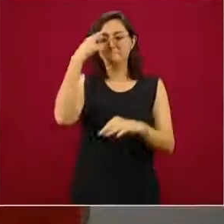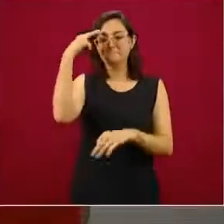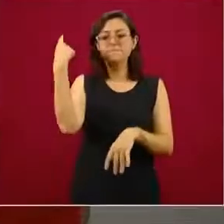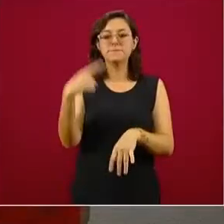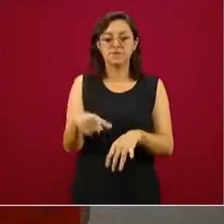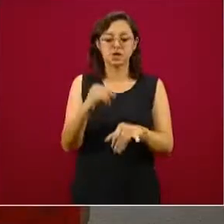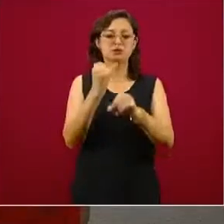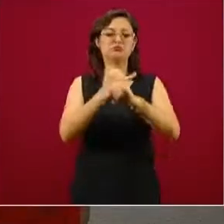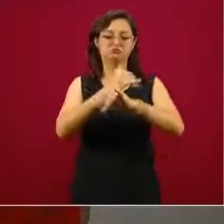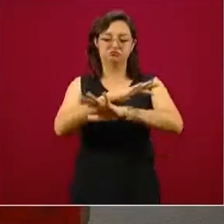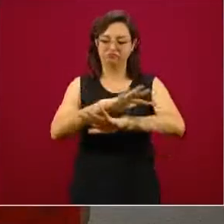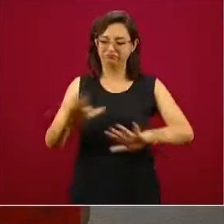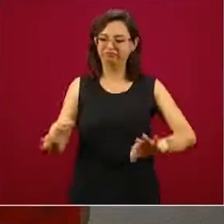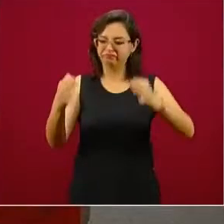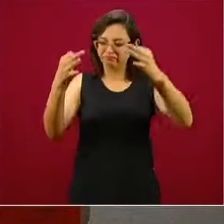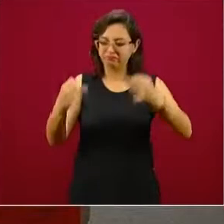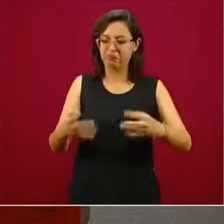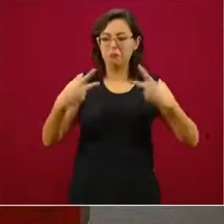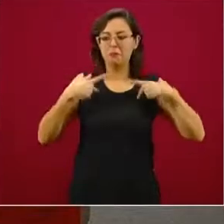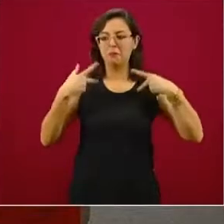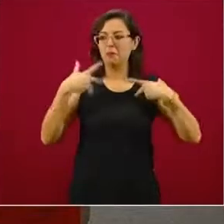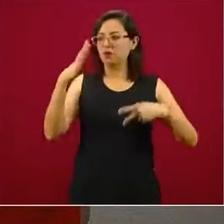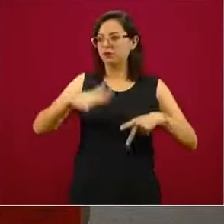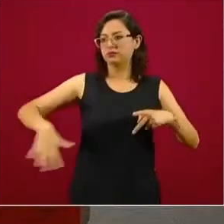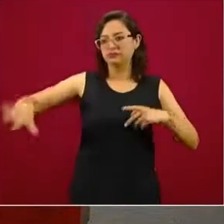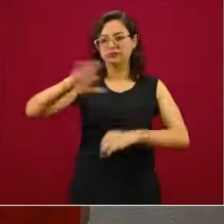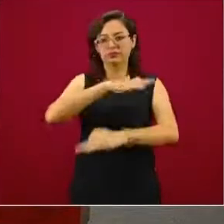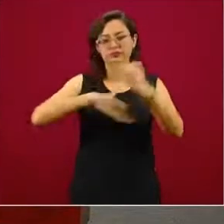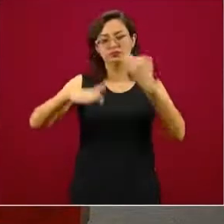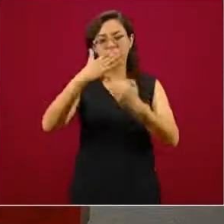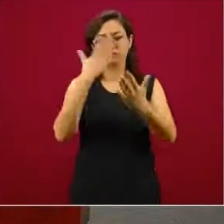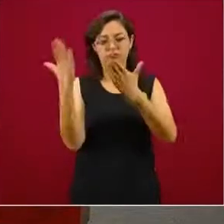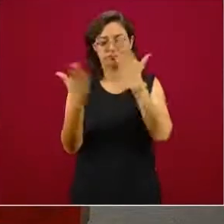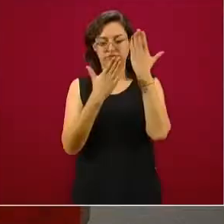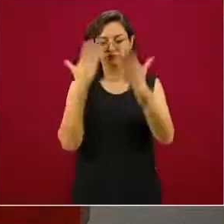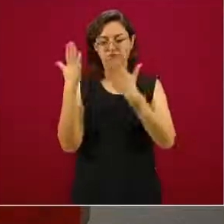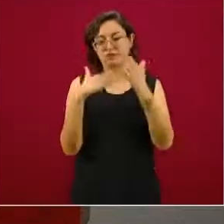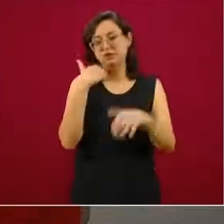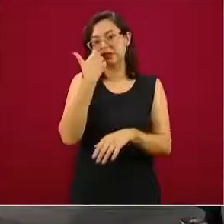informada pues toda la población estudiantil que quiera aplicarlos.